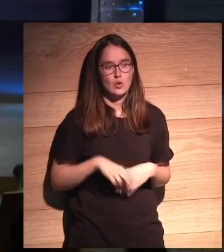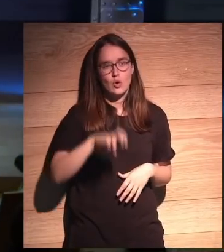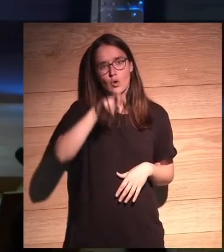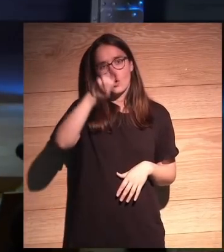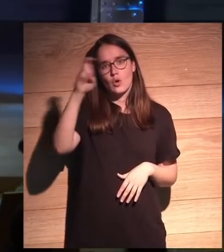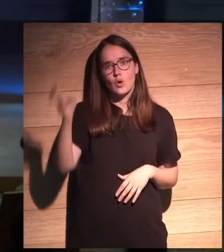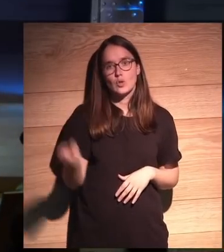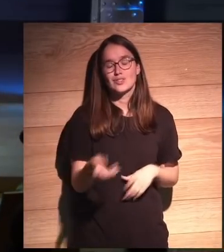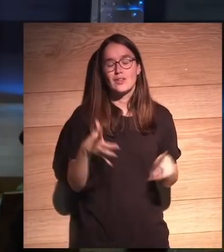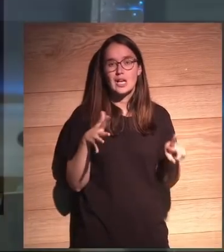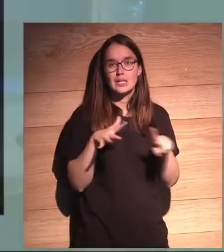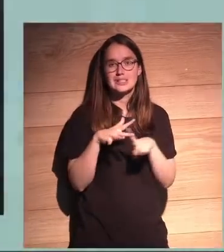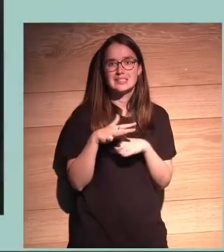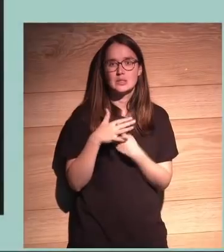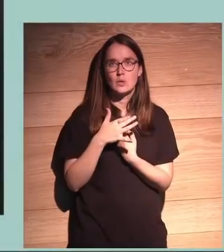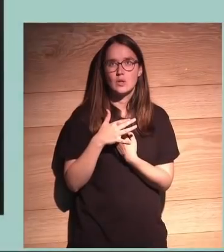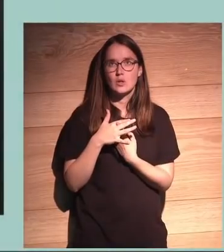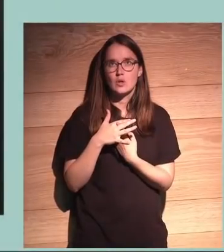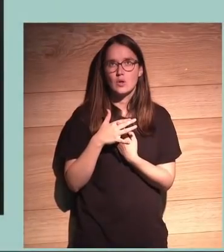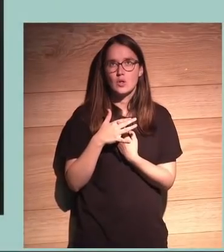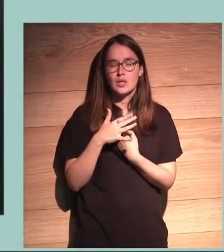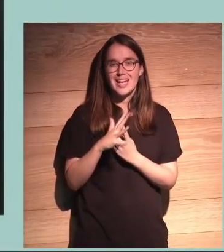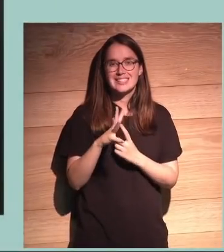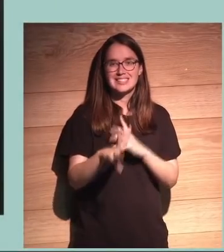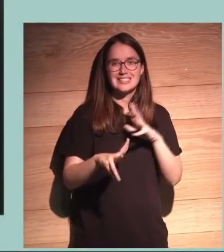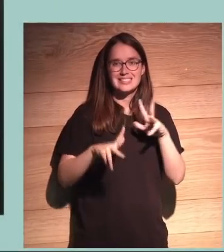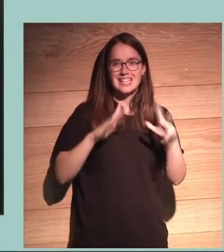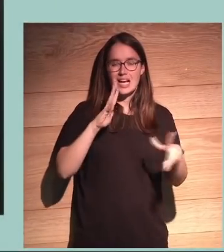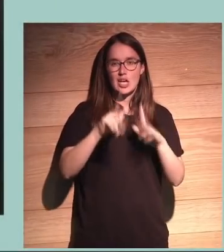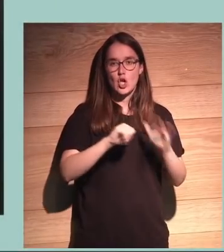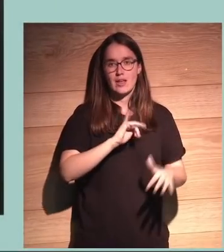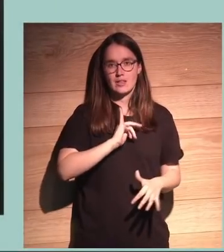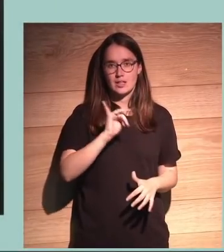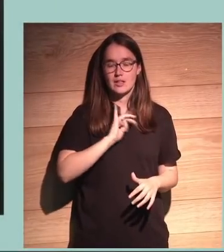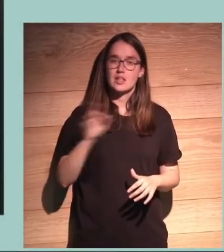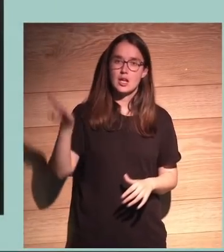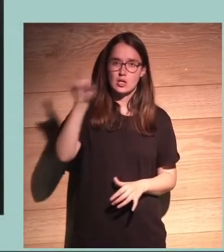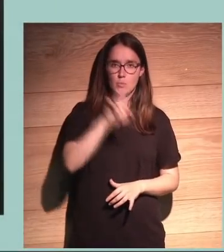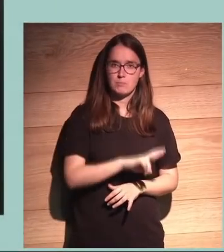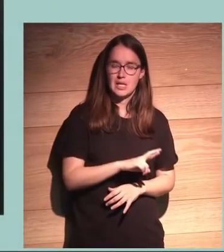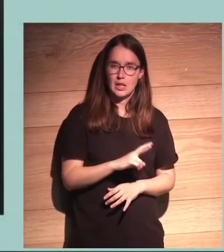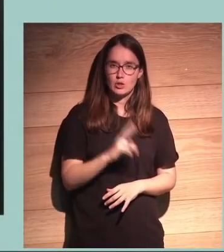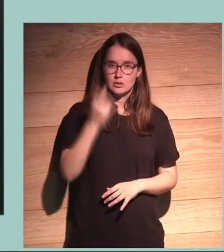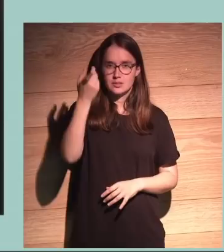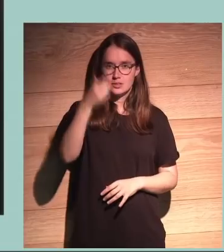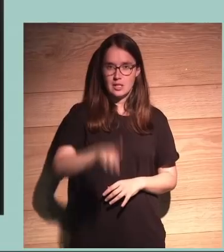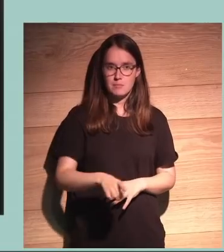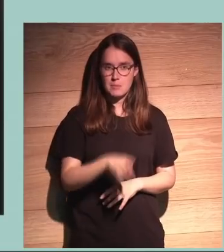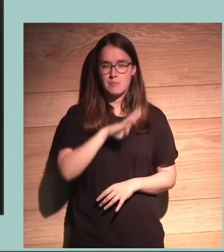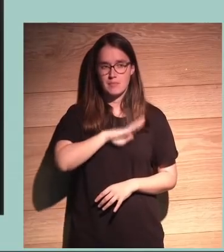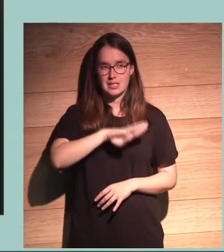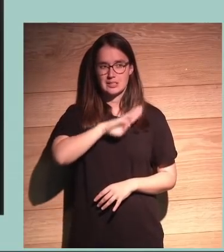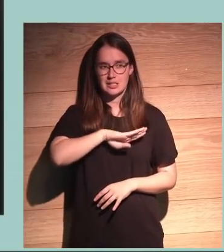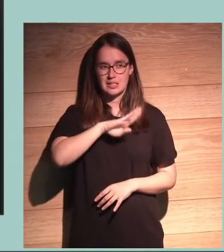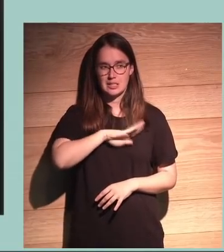Otro de los casos de saqueo y recuperación también